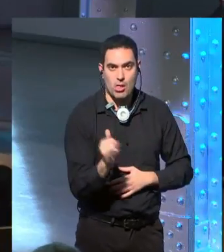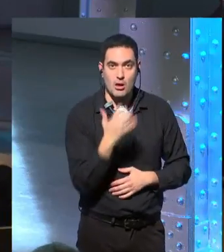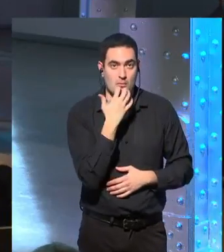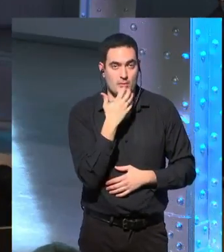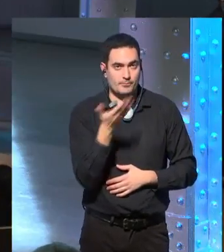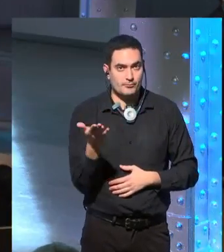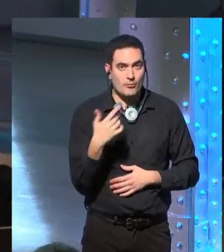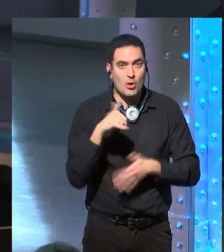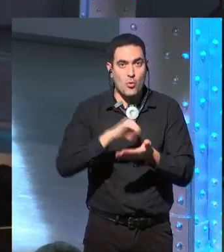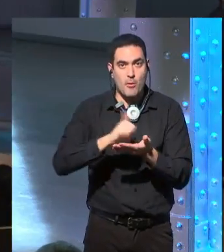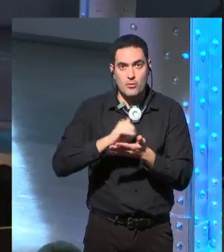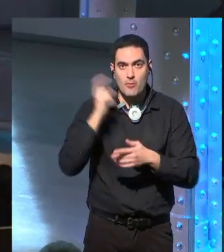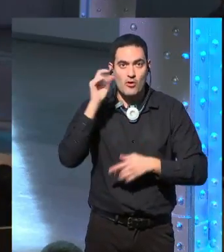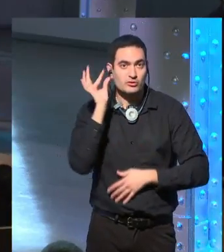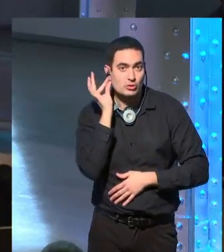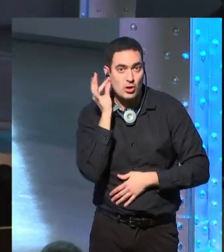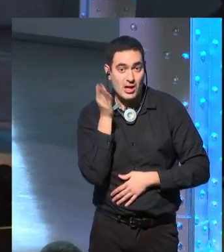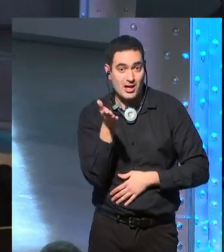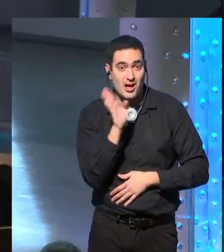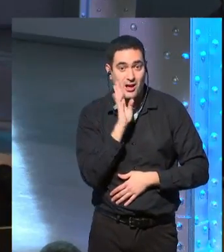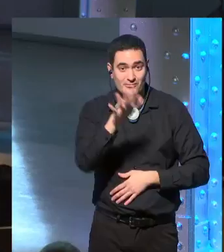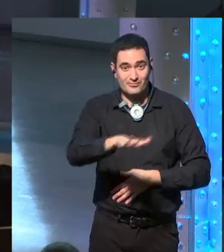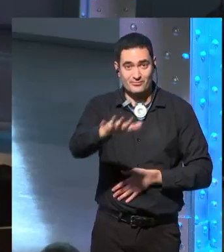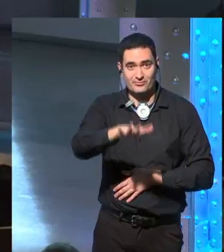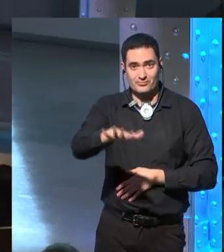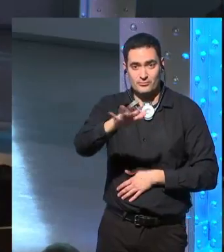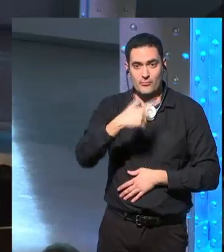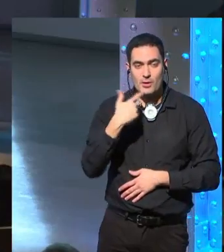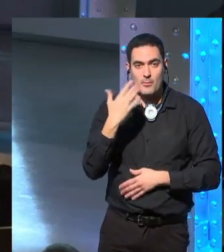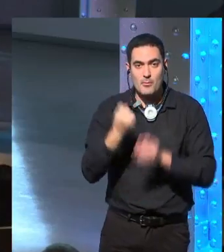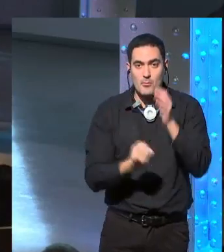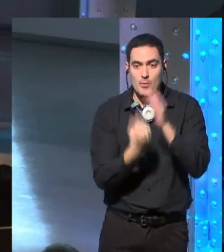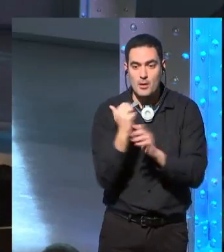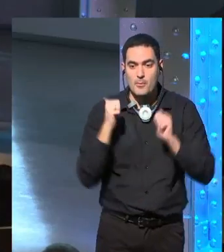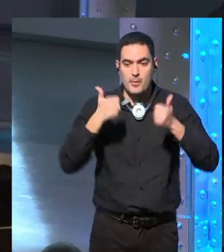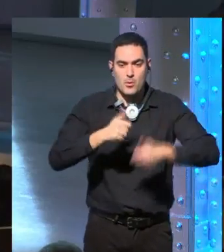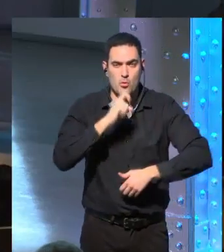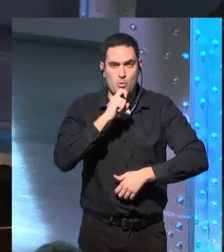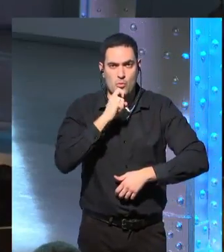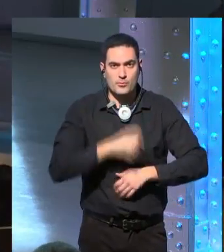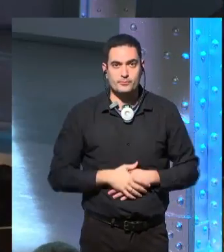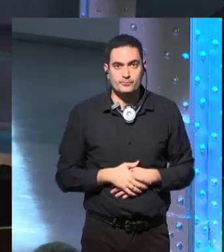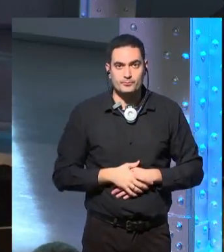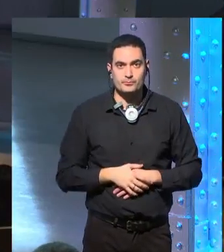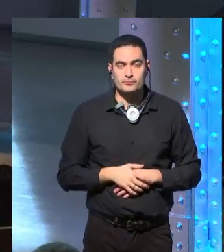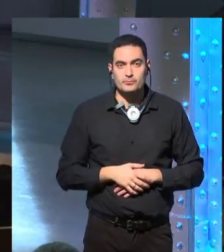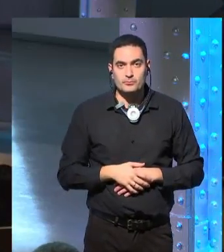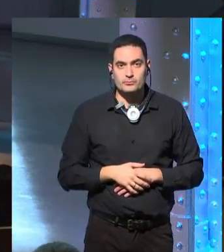Por ejemplo, en Nueva York, una profesora empieza las mañanas en